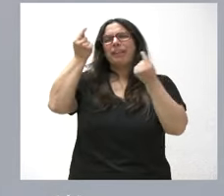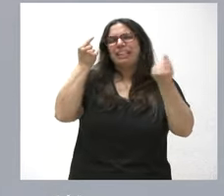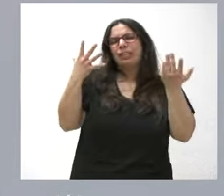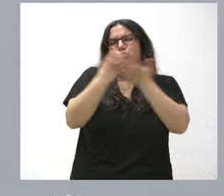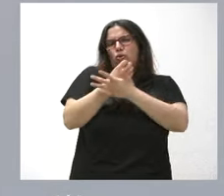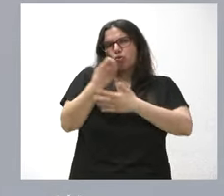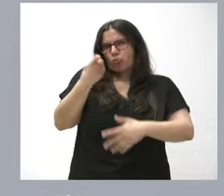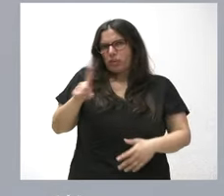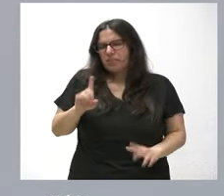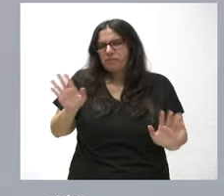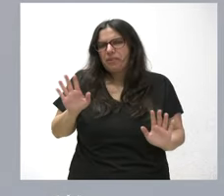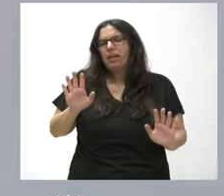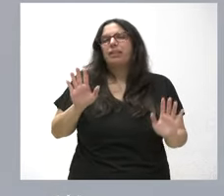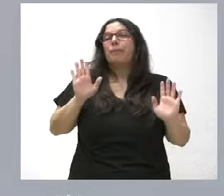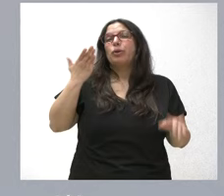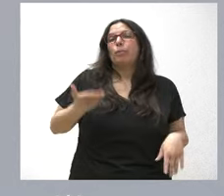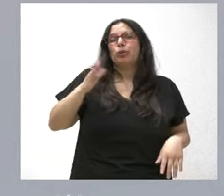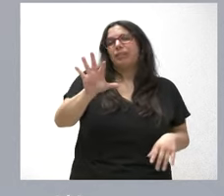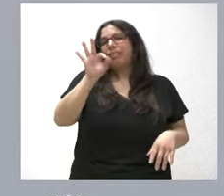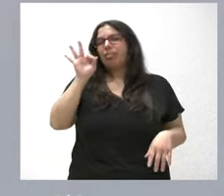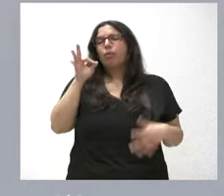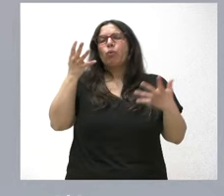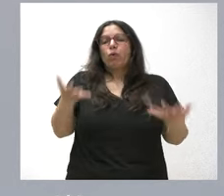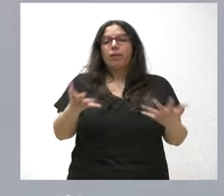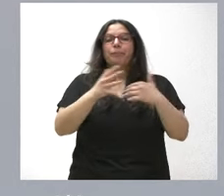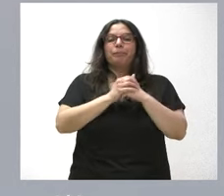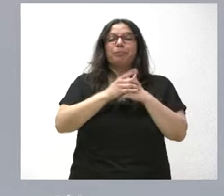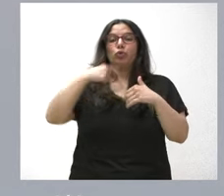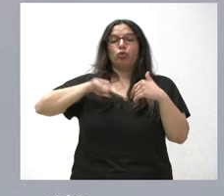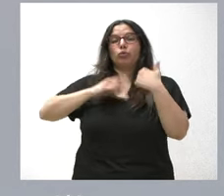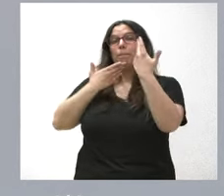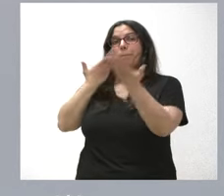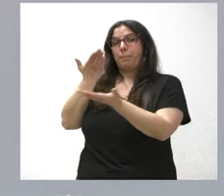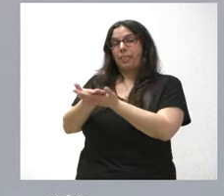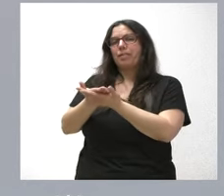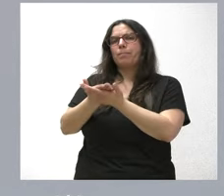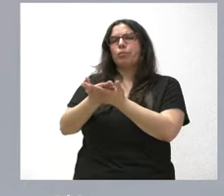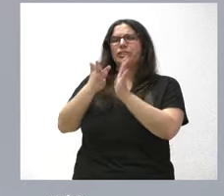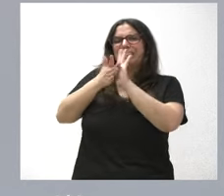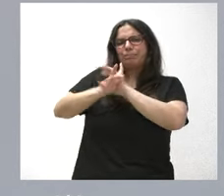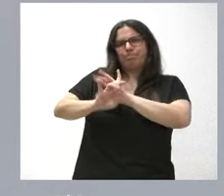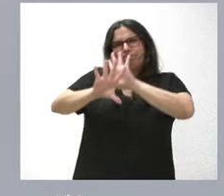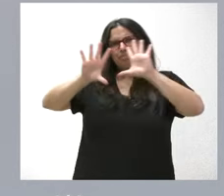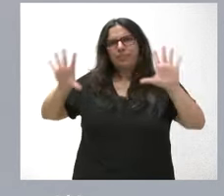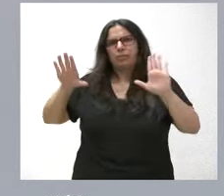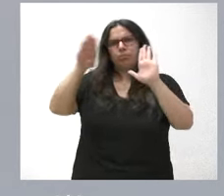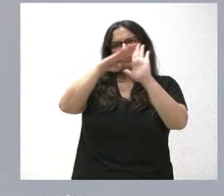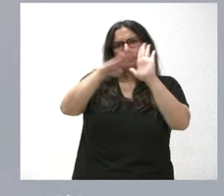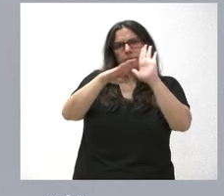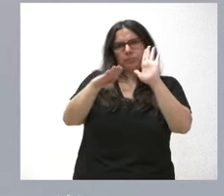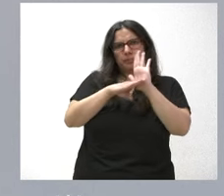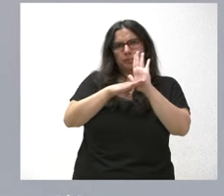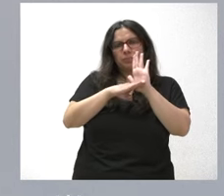ellas, quizá lo más relevante es que pedimos una mayor definición de los responsables